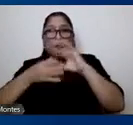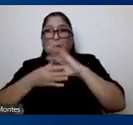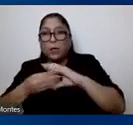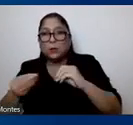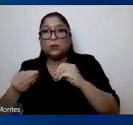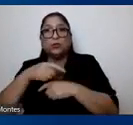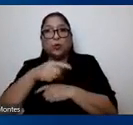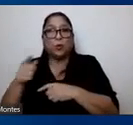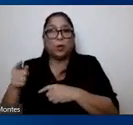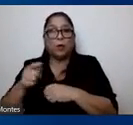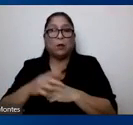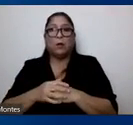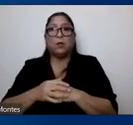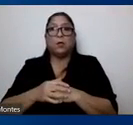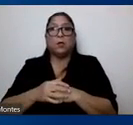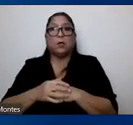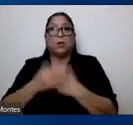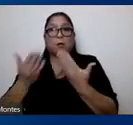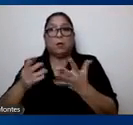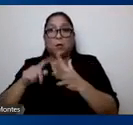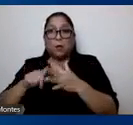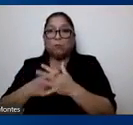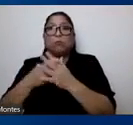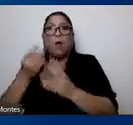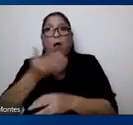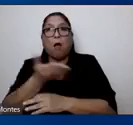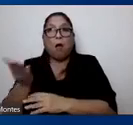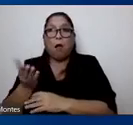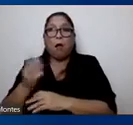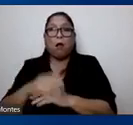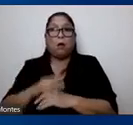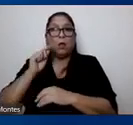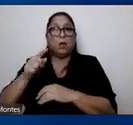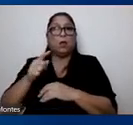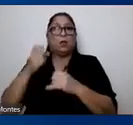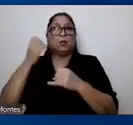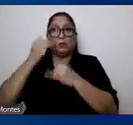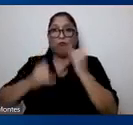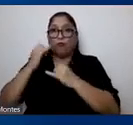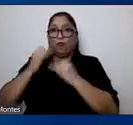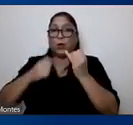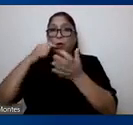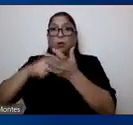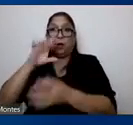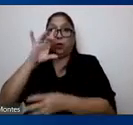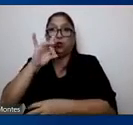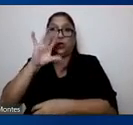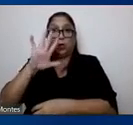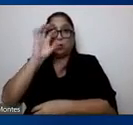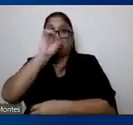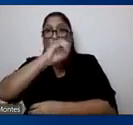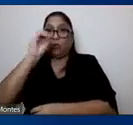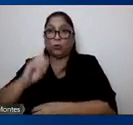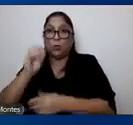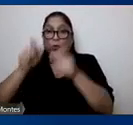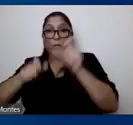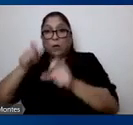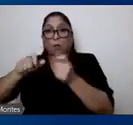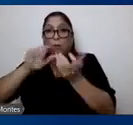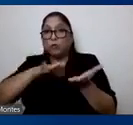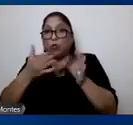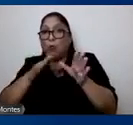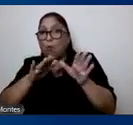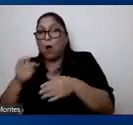republicana. También entendemos aquí en esta conclusión es que el 85% de las víctimas